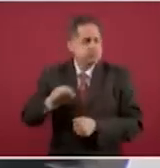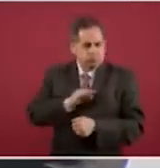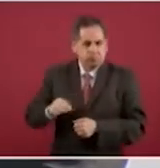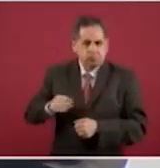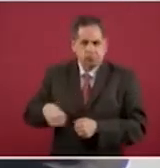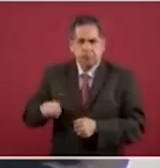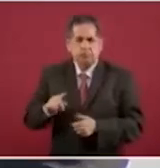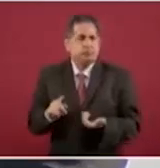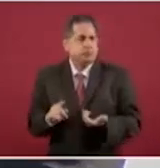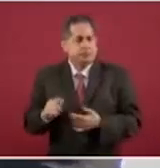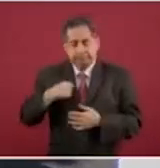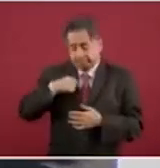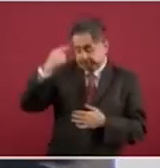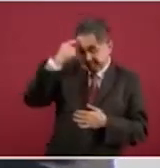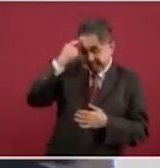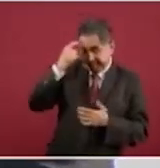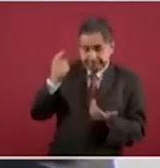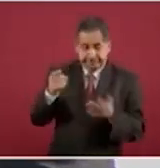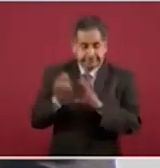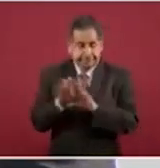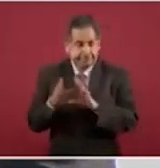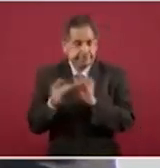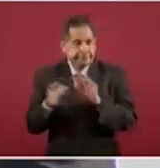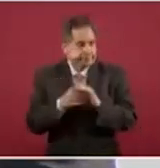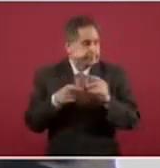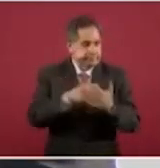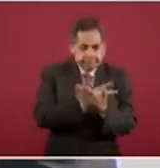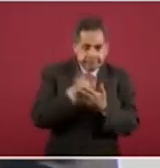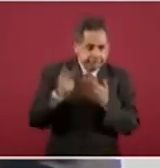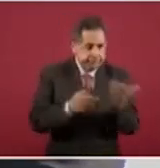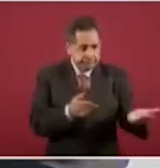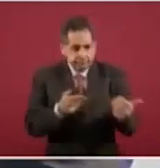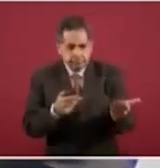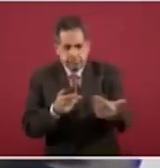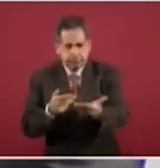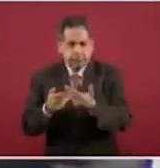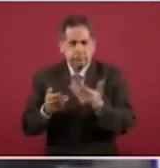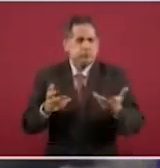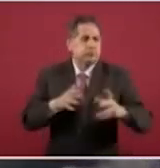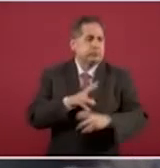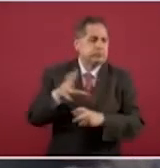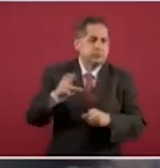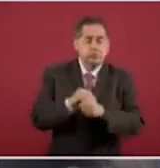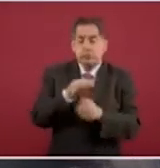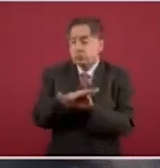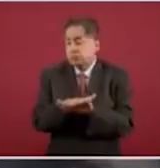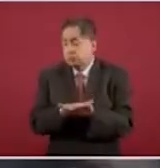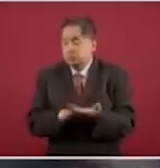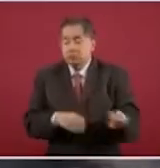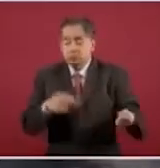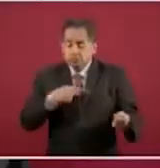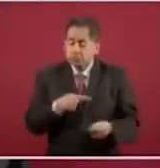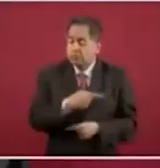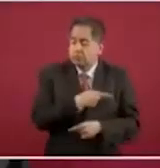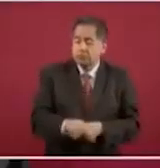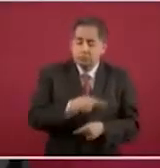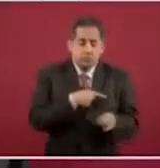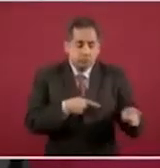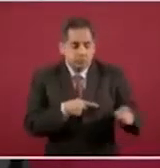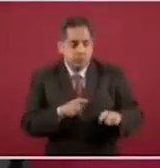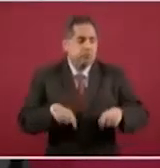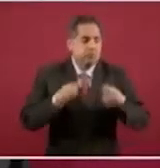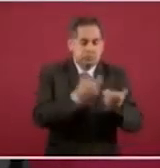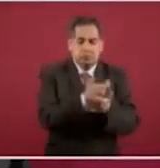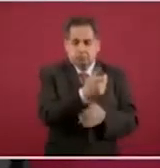hasta qué grado está orientado ese programa a los productores más humildes del país debo